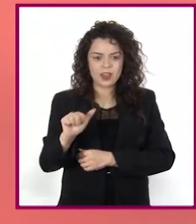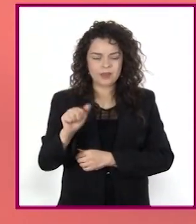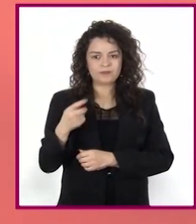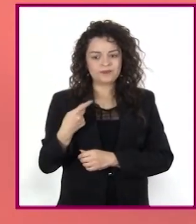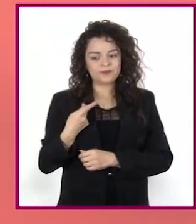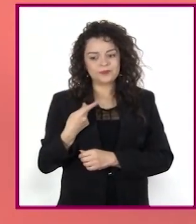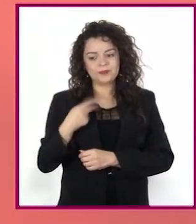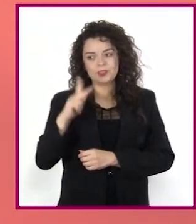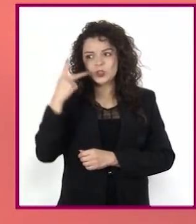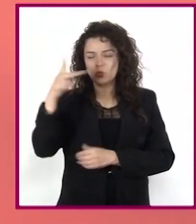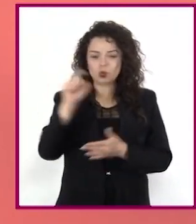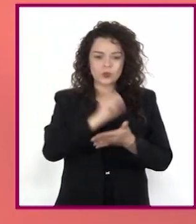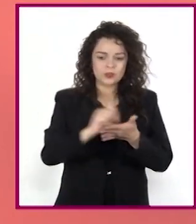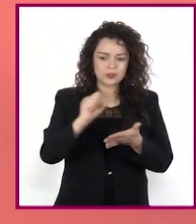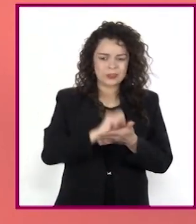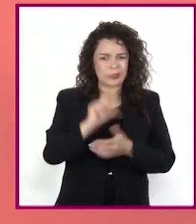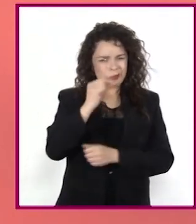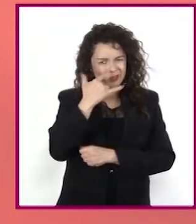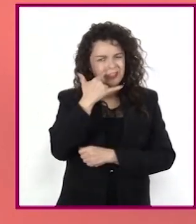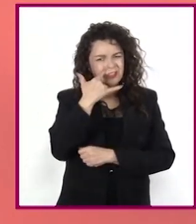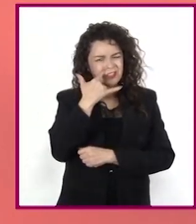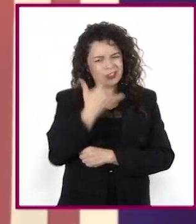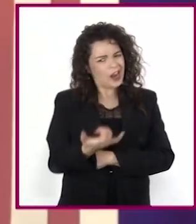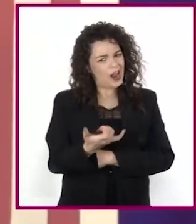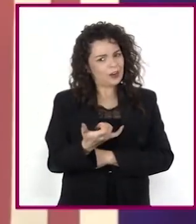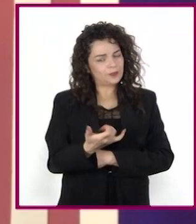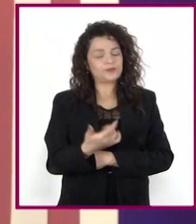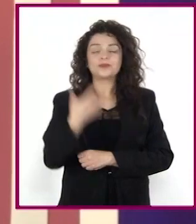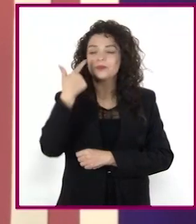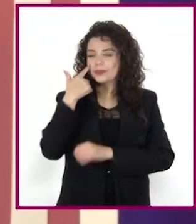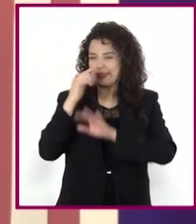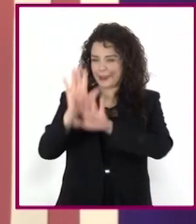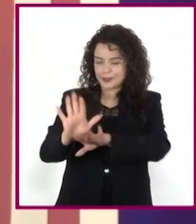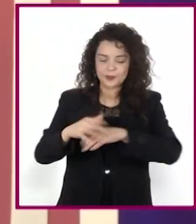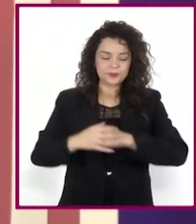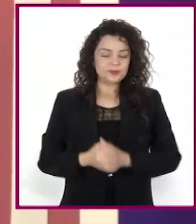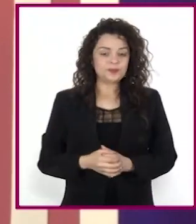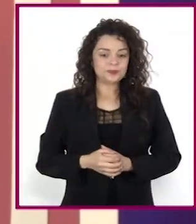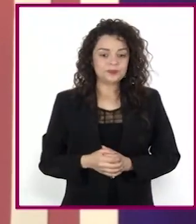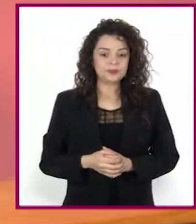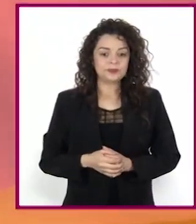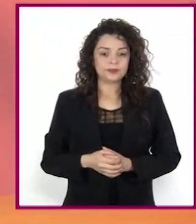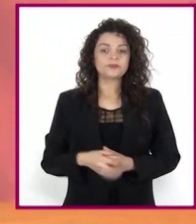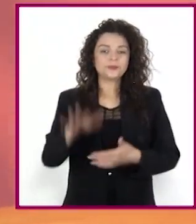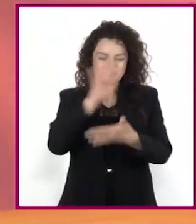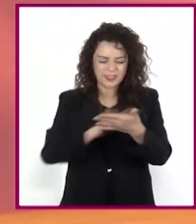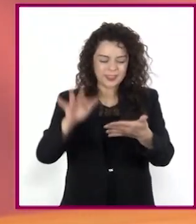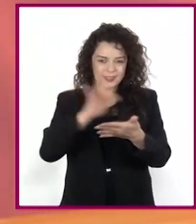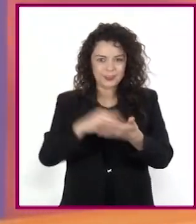como que su texto es un poquito raro. Mire, de hecho, se lo voy a leer.